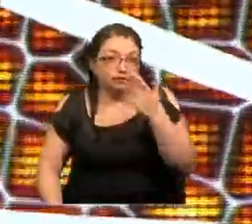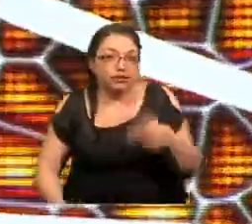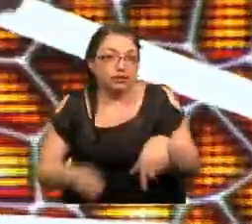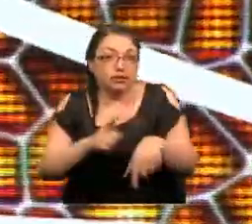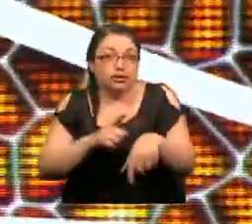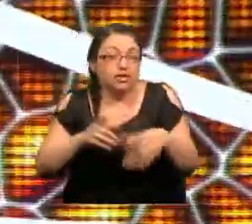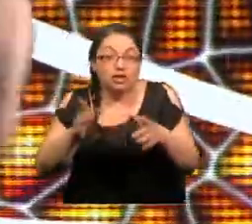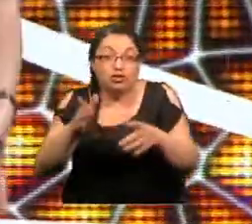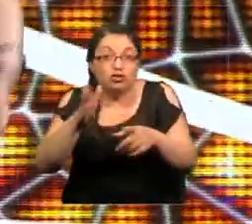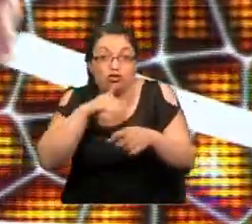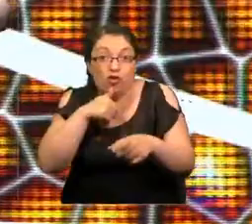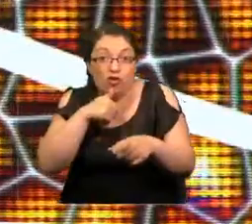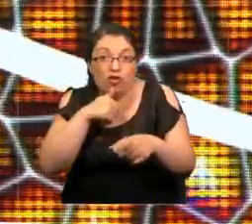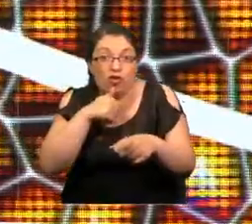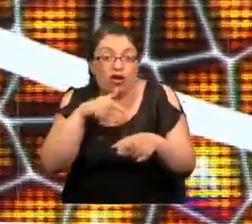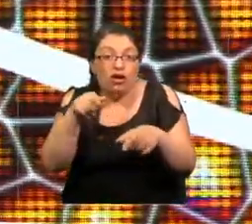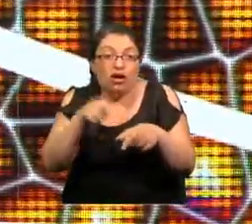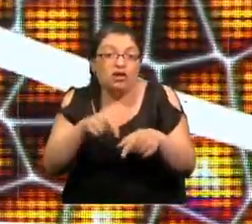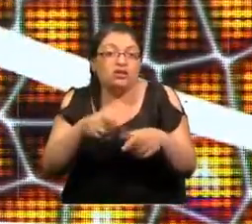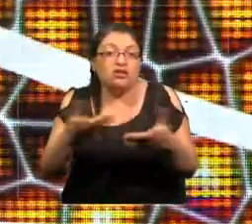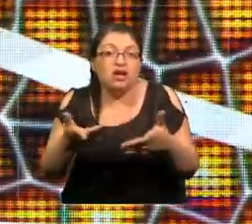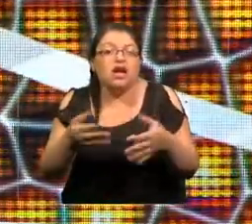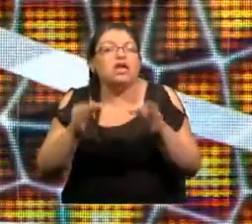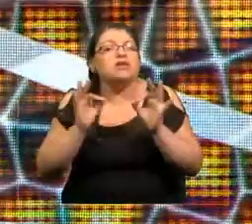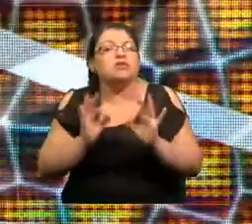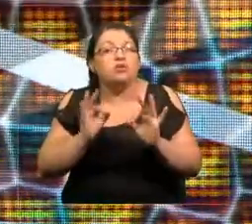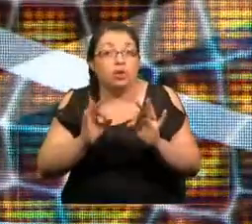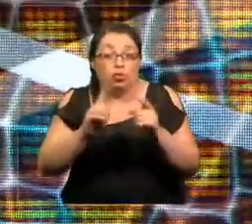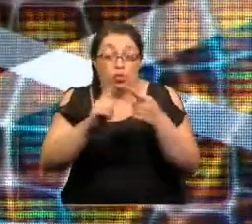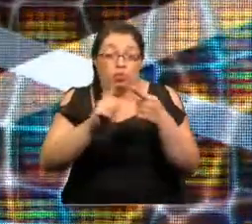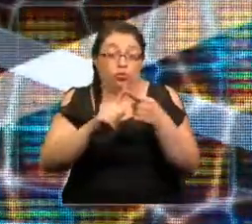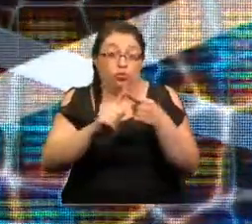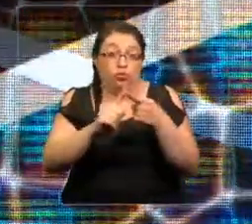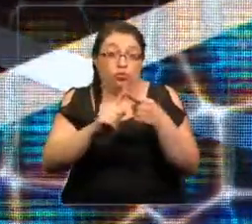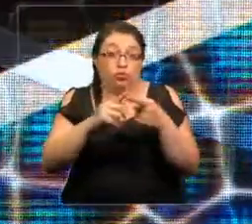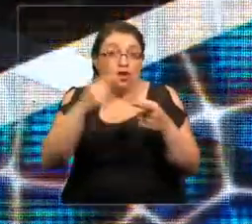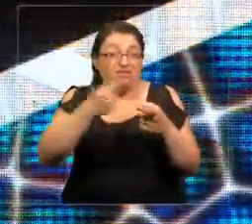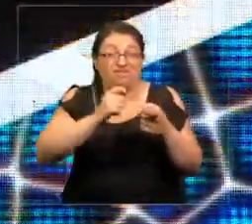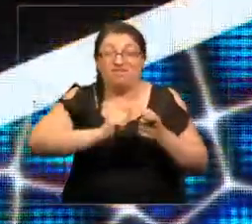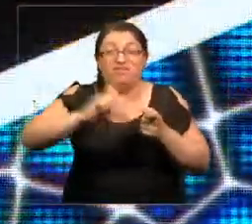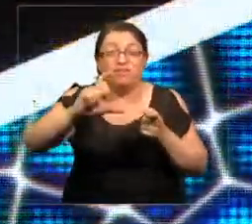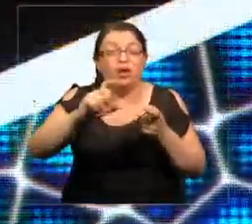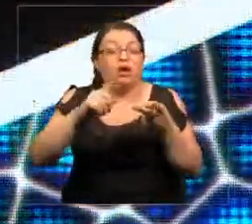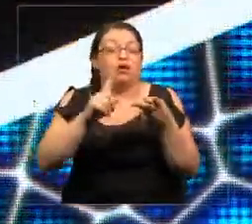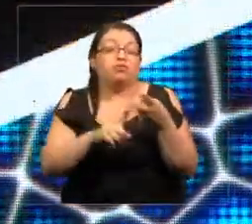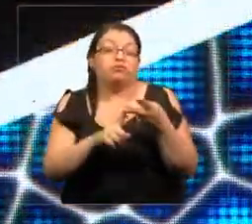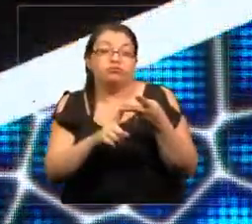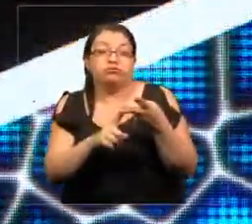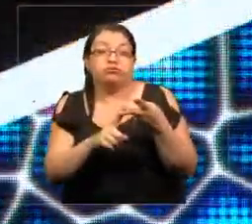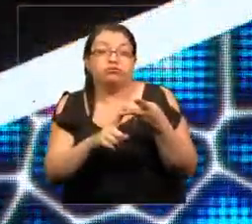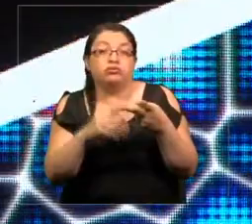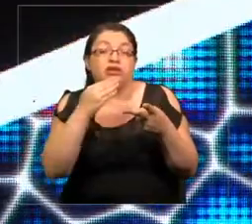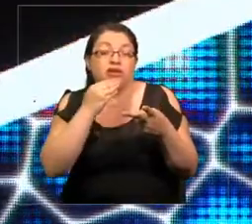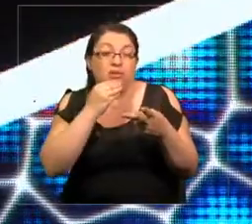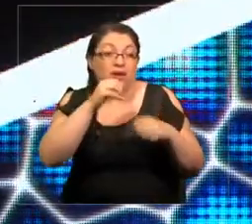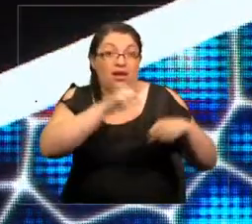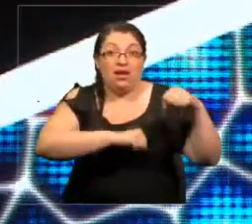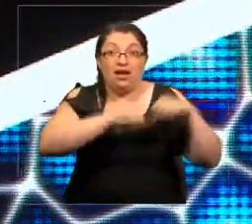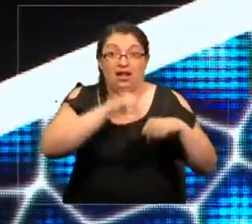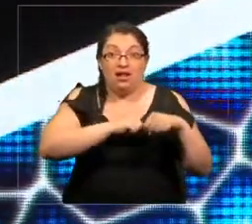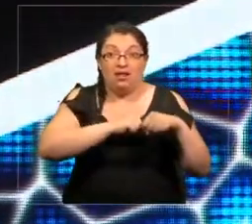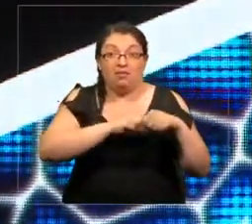esto es bastante normal que los o los precios se vayan para arriba o que los desarrolladores inmobiliarios